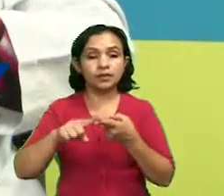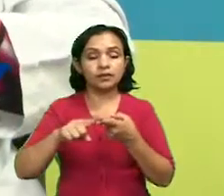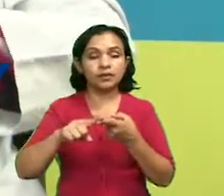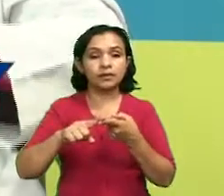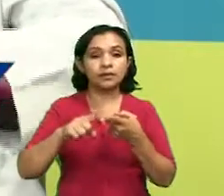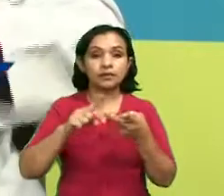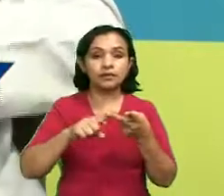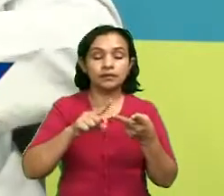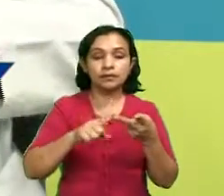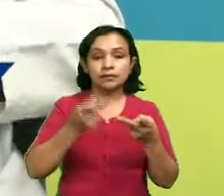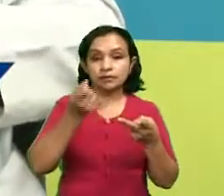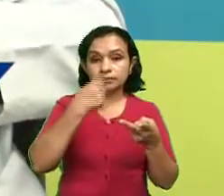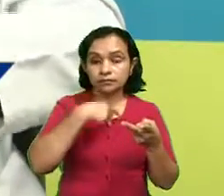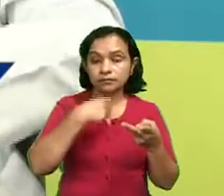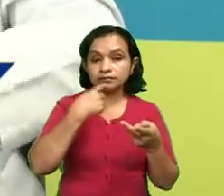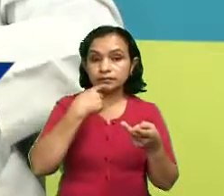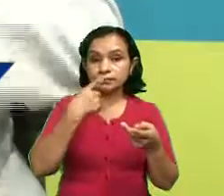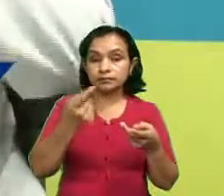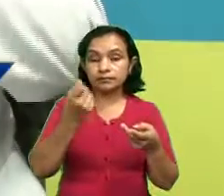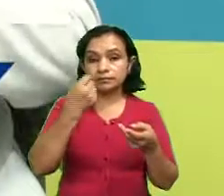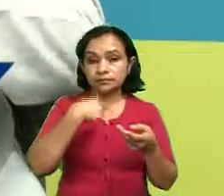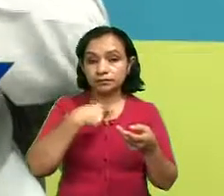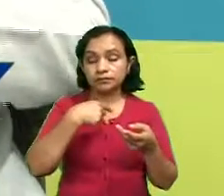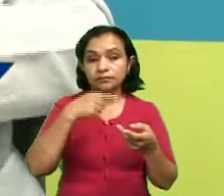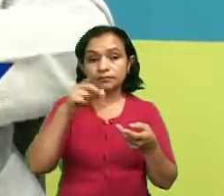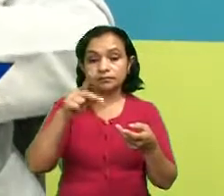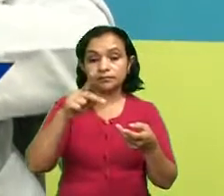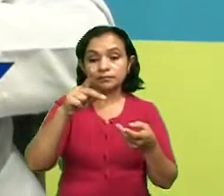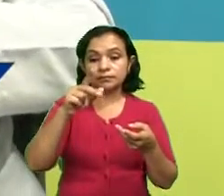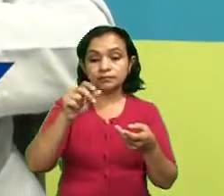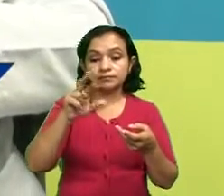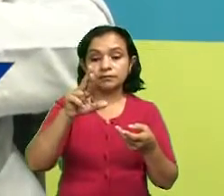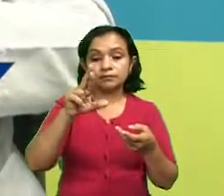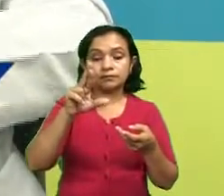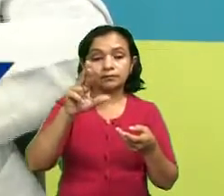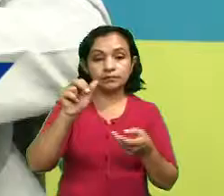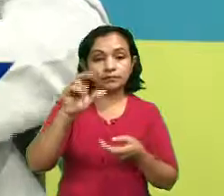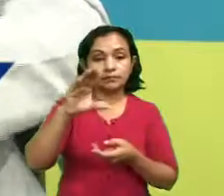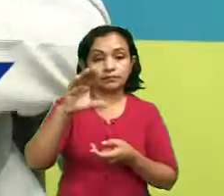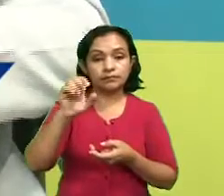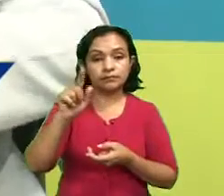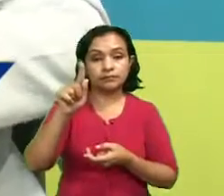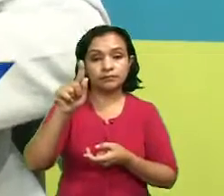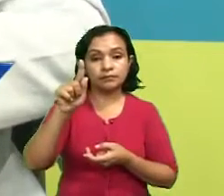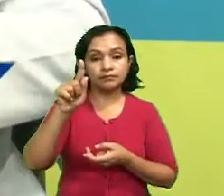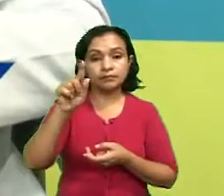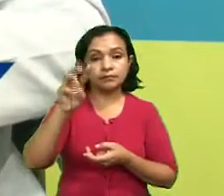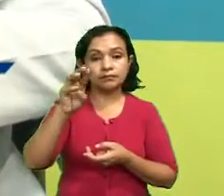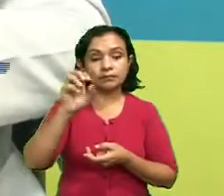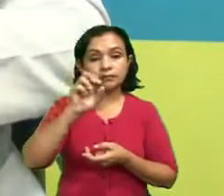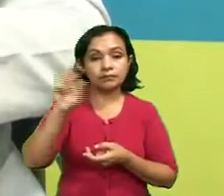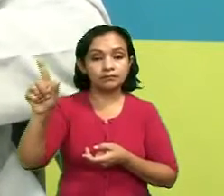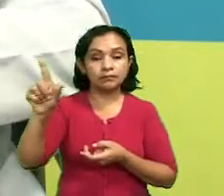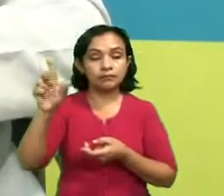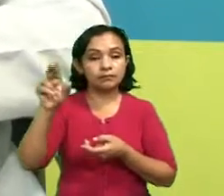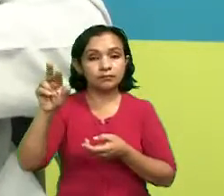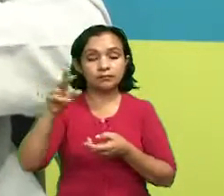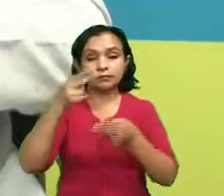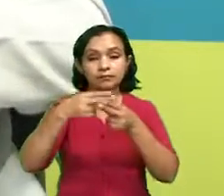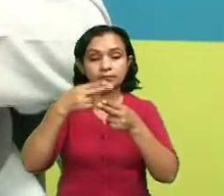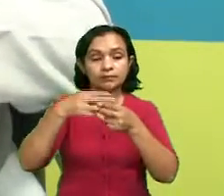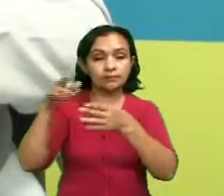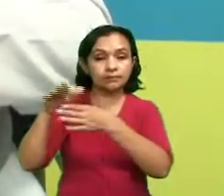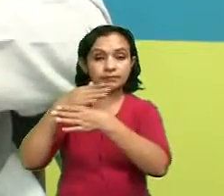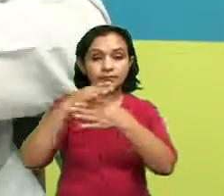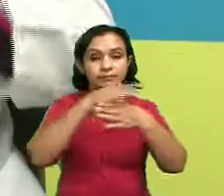acetaminofén. Mm. Entonces, nosotros le recomendamos, pero mire, es que el paracetamol es el mismo producto, solo que es el nombre genérico. Igual, como